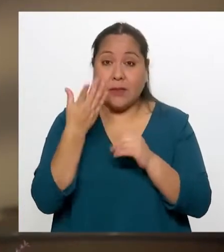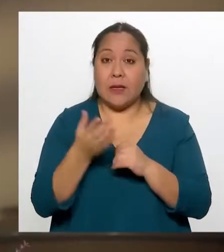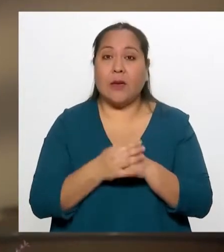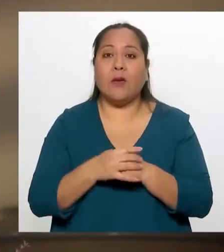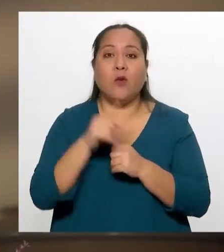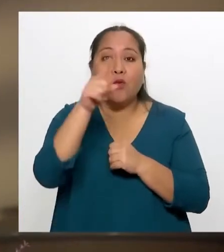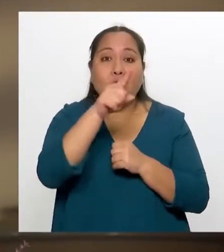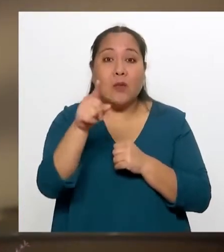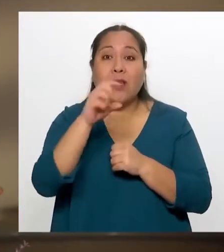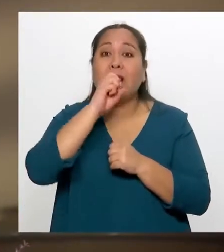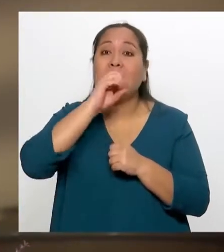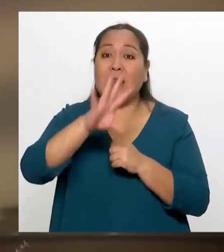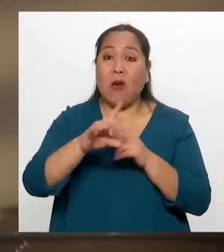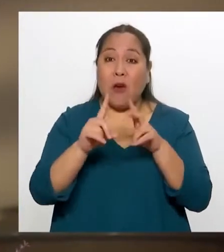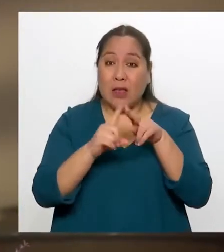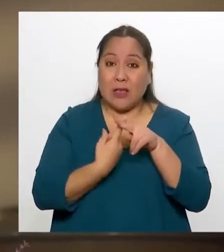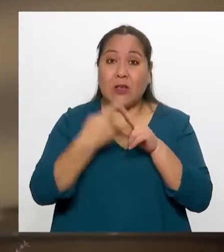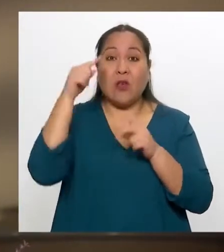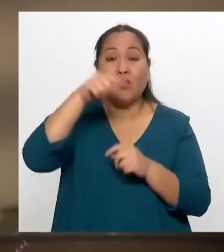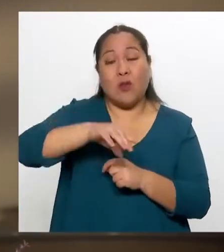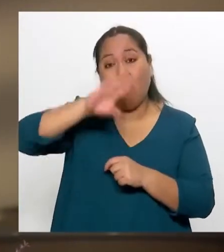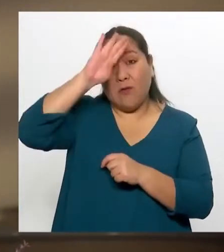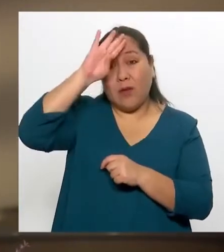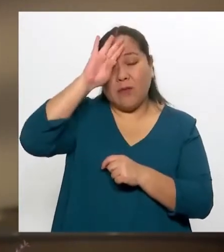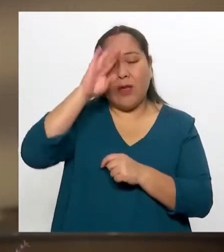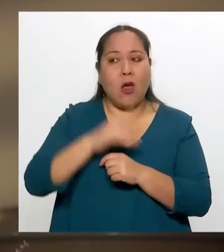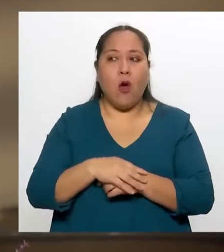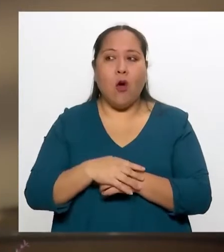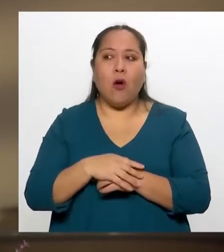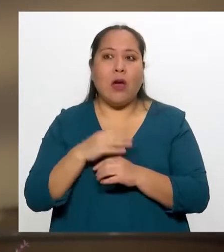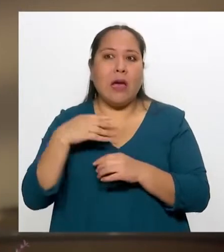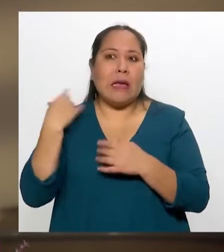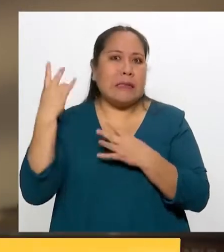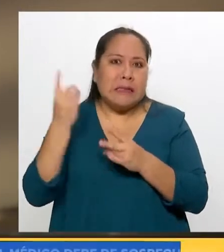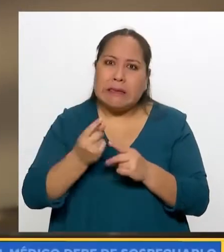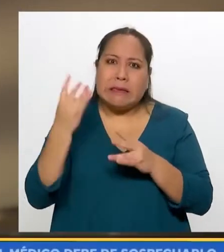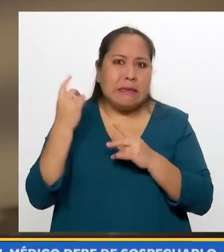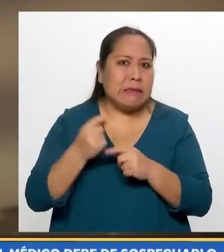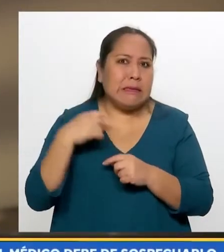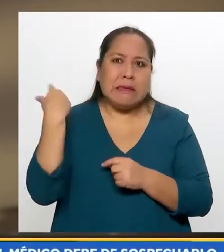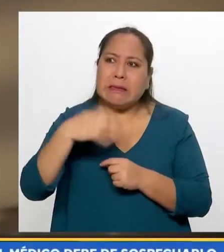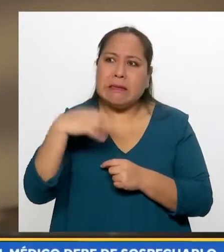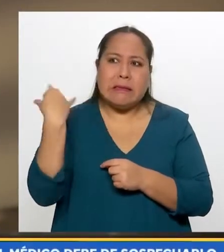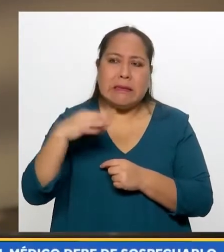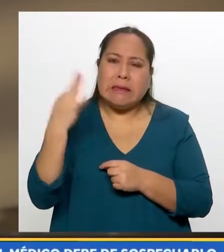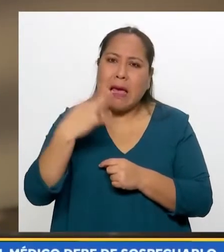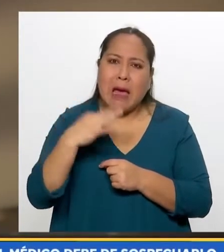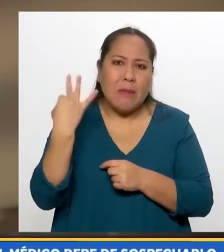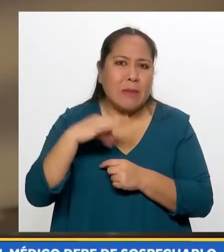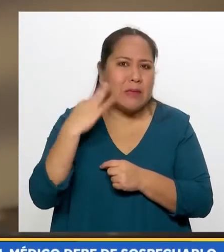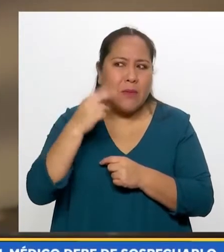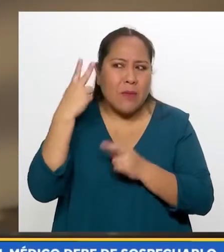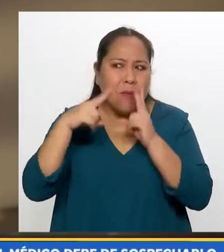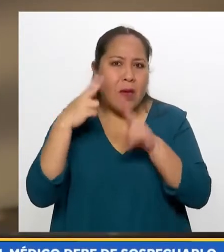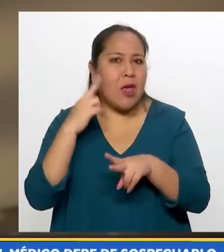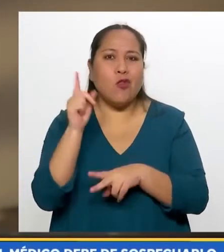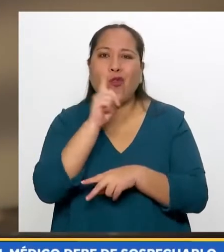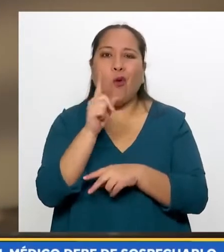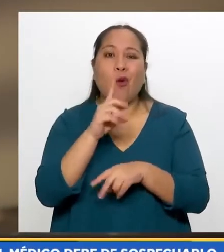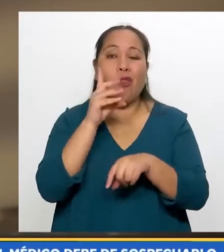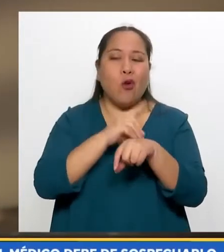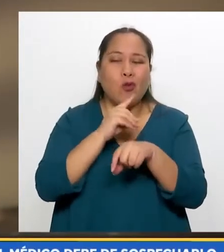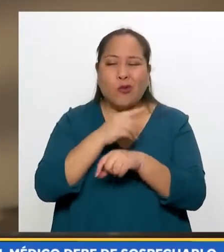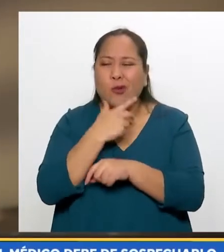comenzar, como usted mencionó al inicio, es una enfermedad que no es frecuente y por lo tanto el médico tiene que sospecharlo. Entonces,